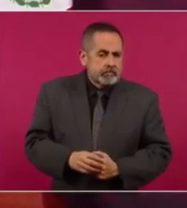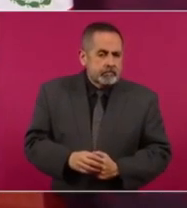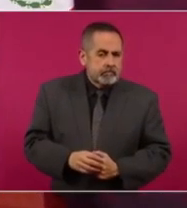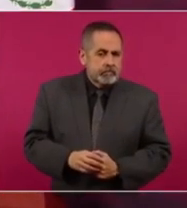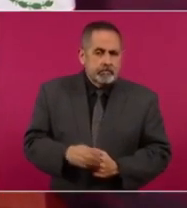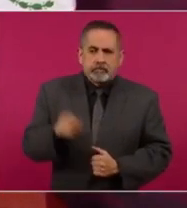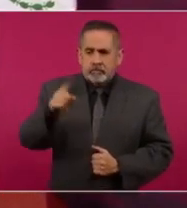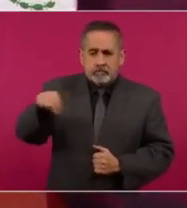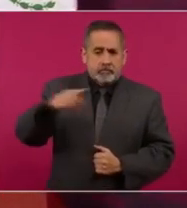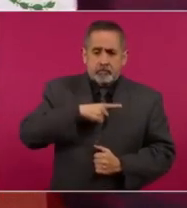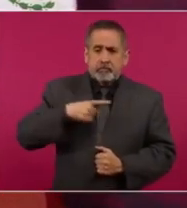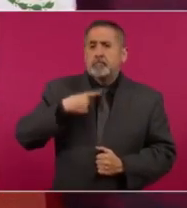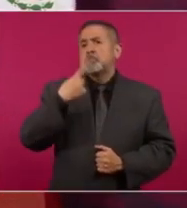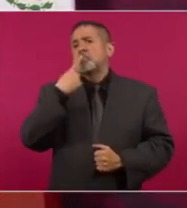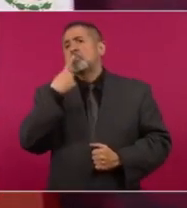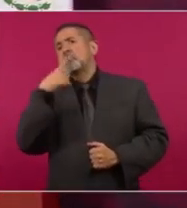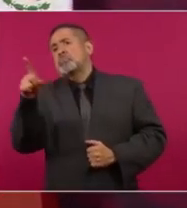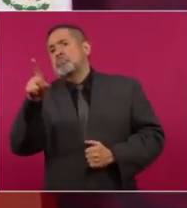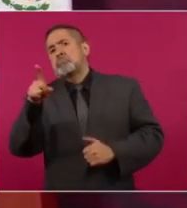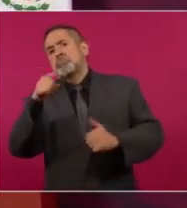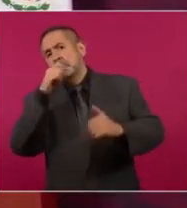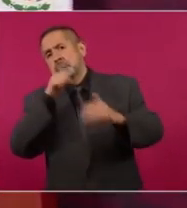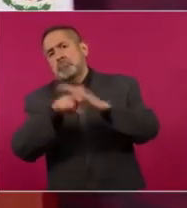una denuncia